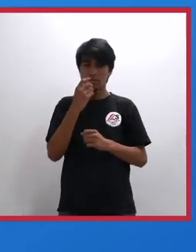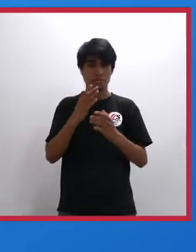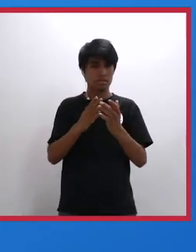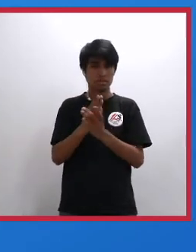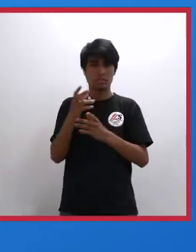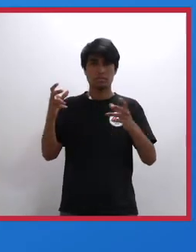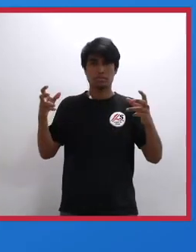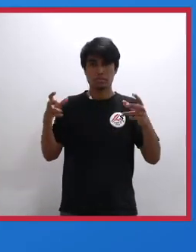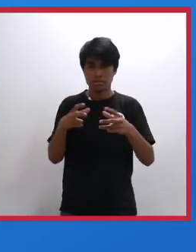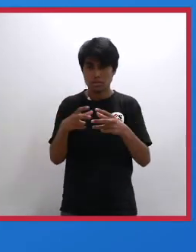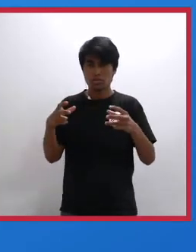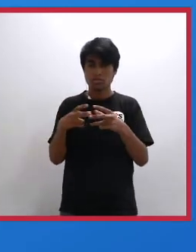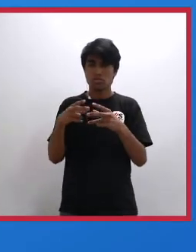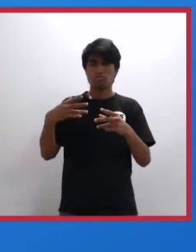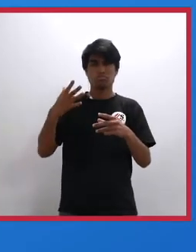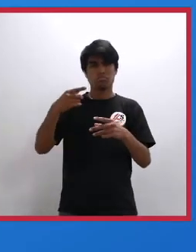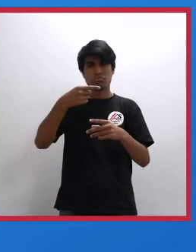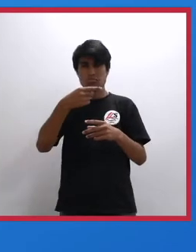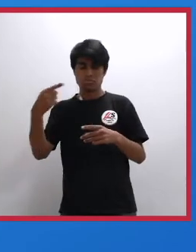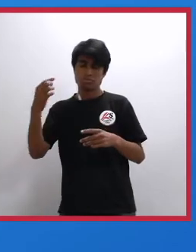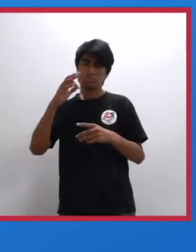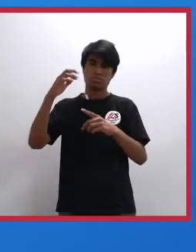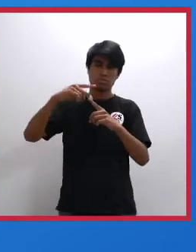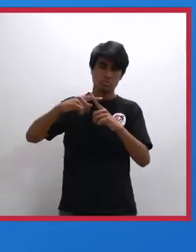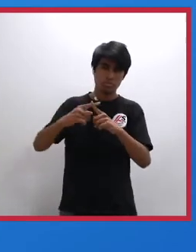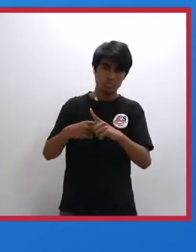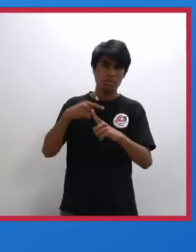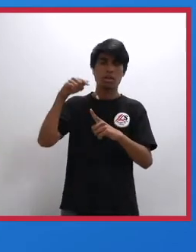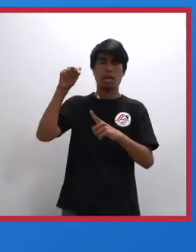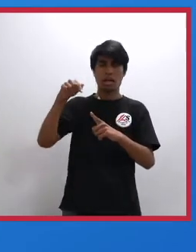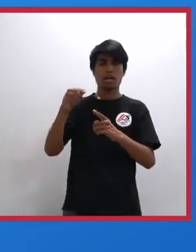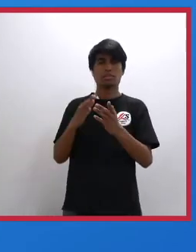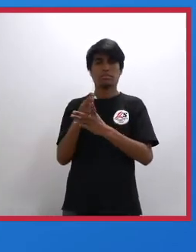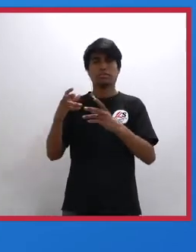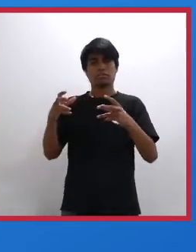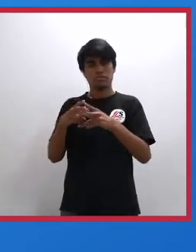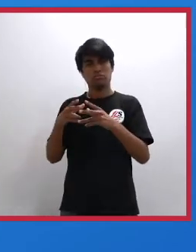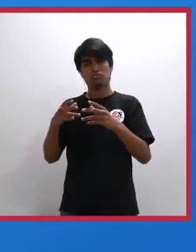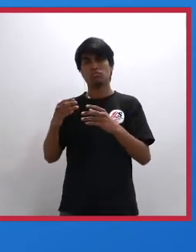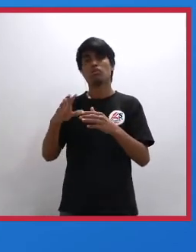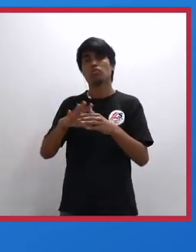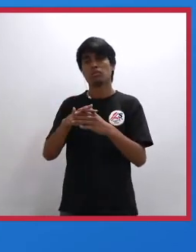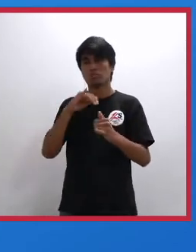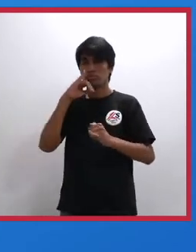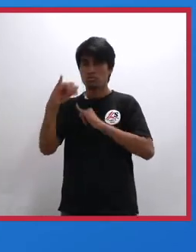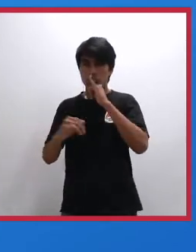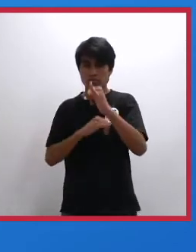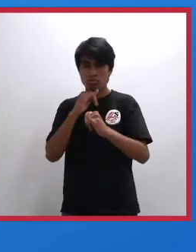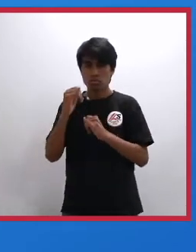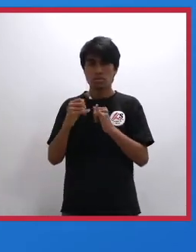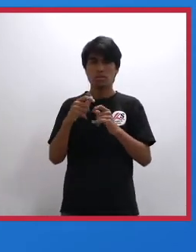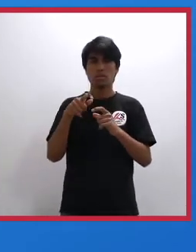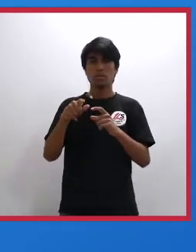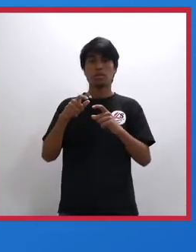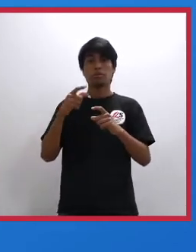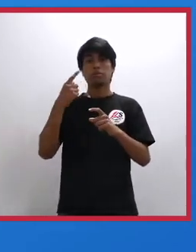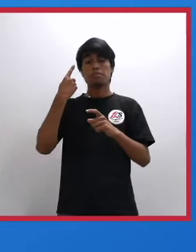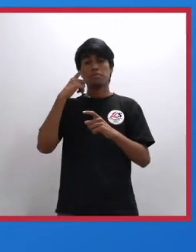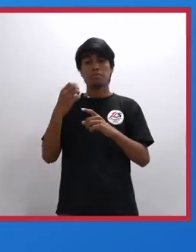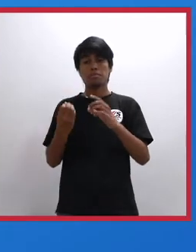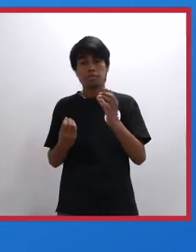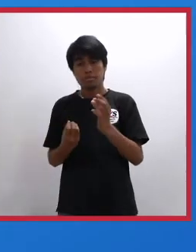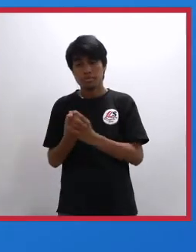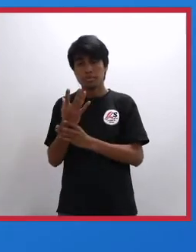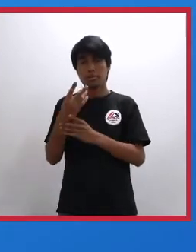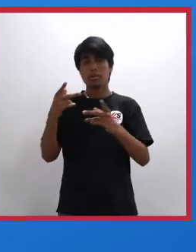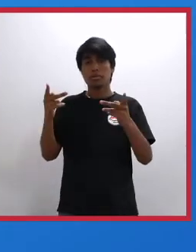reuniones periódicas y en esas reuniones es en donde se deben informar la situación de la implementación